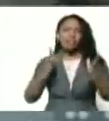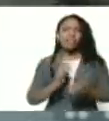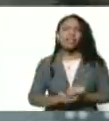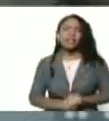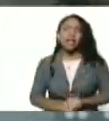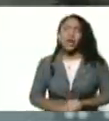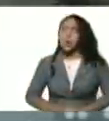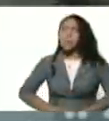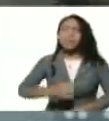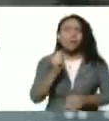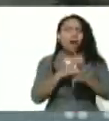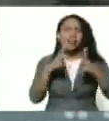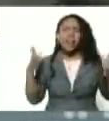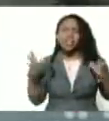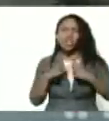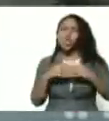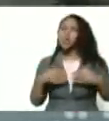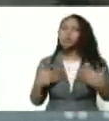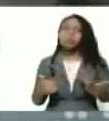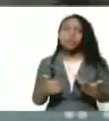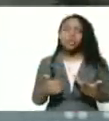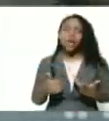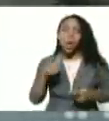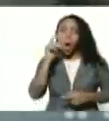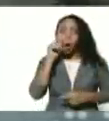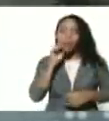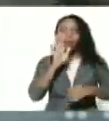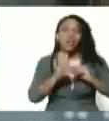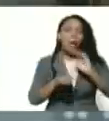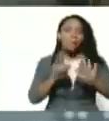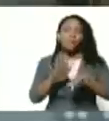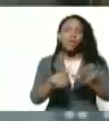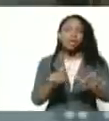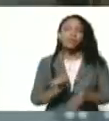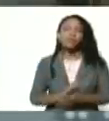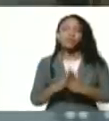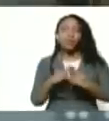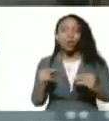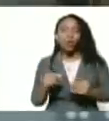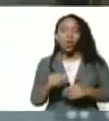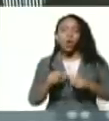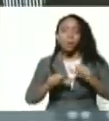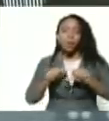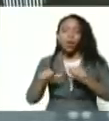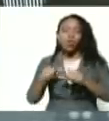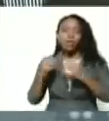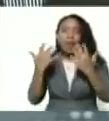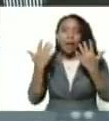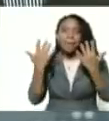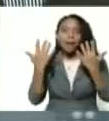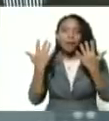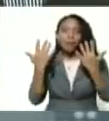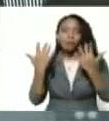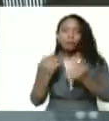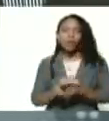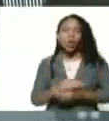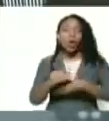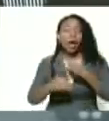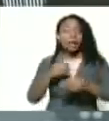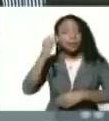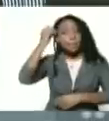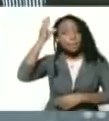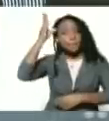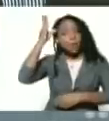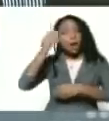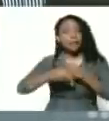los más grandes de todos, los hombres de a pie, las mujeres de a pie, los que producen con las manos, los que son capaces